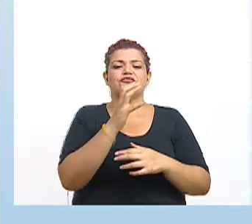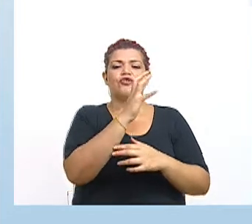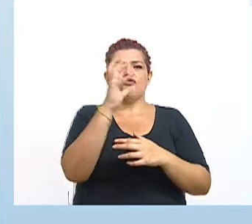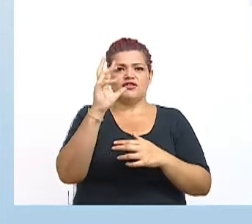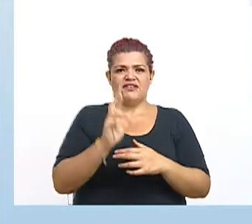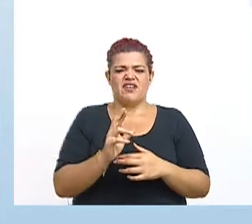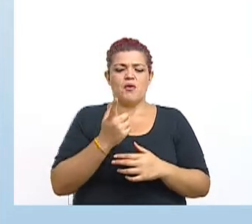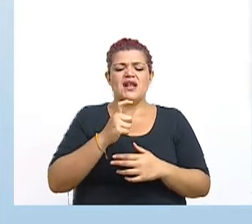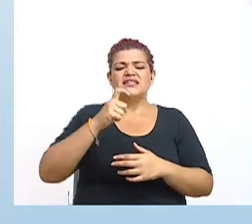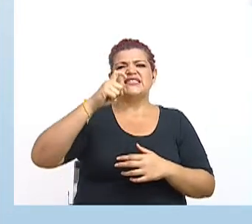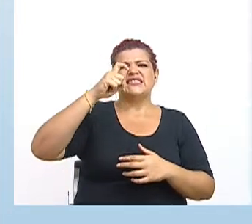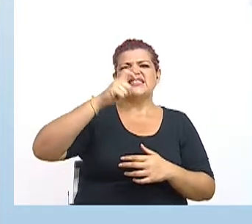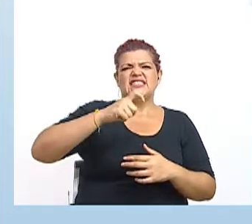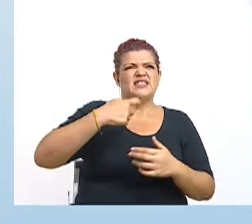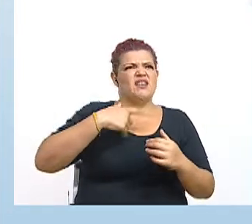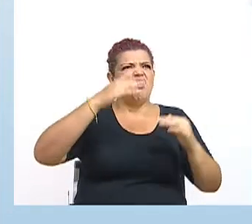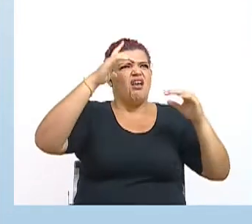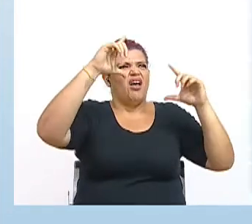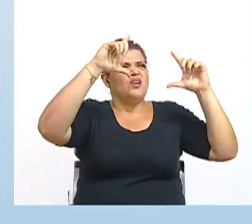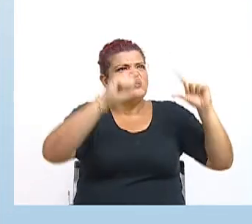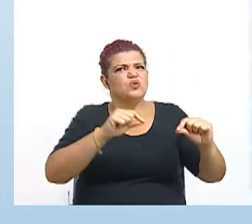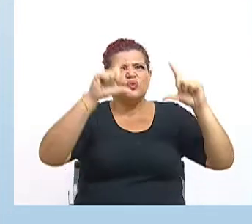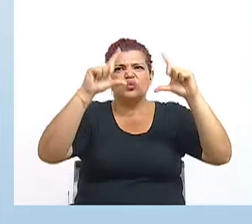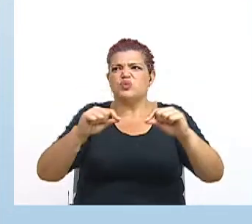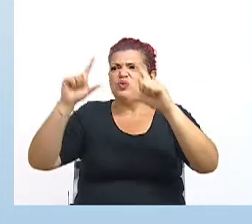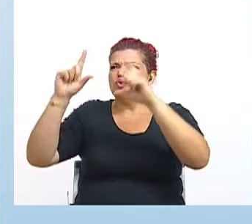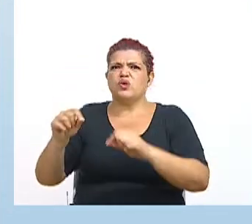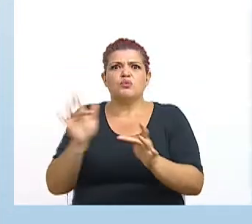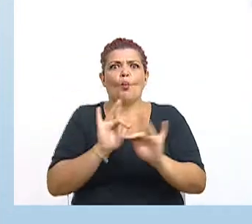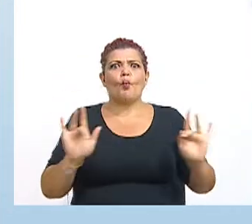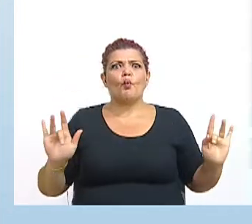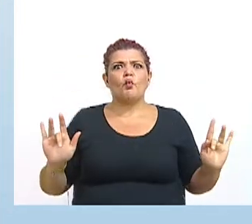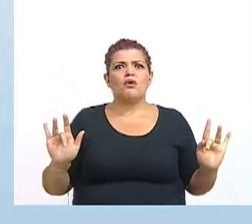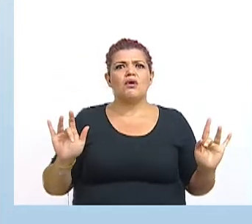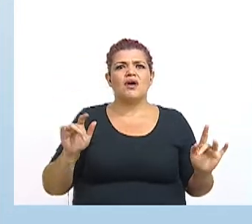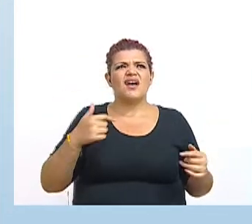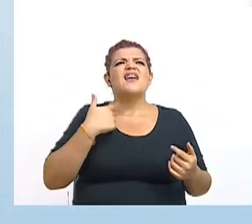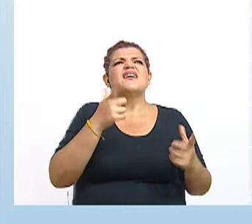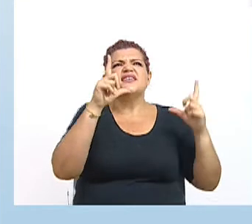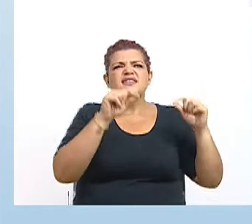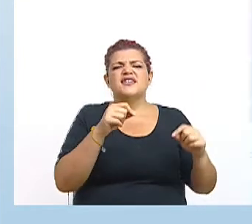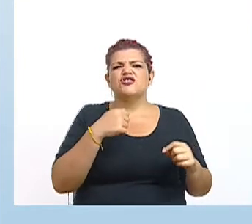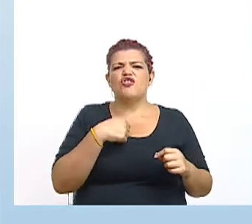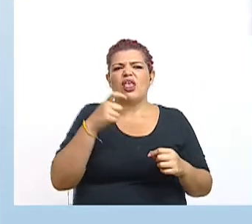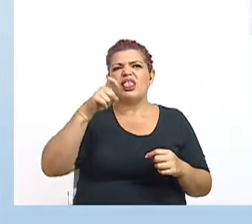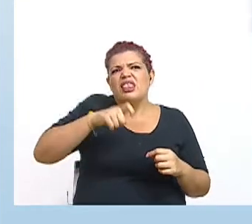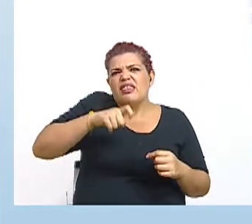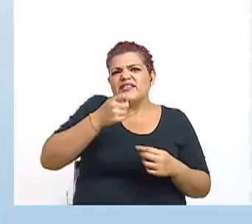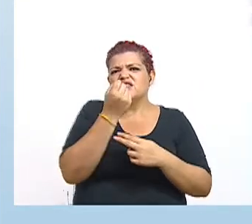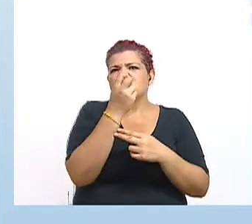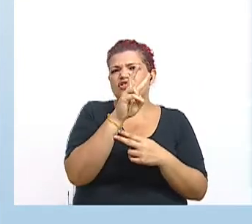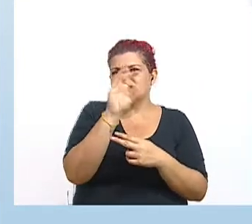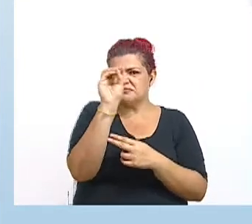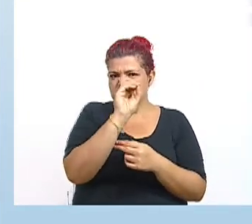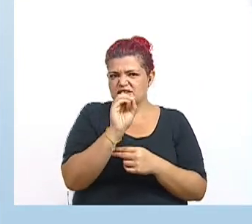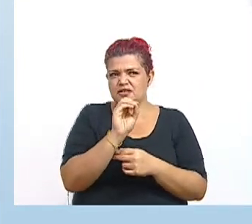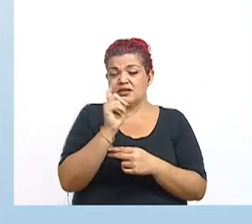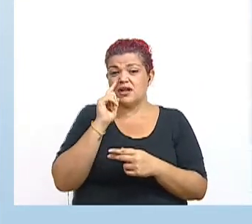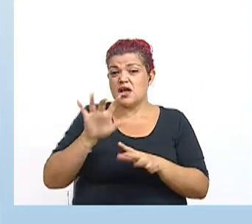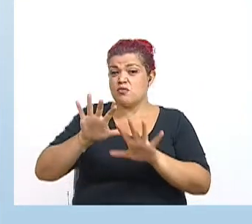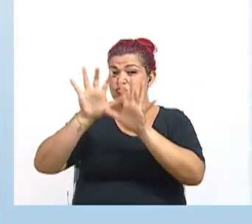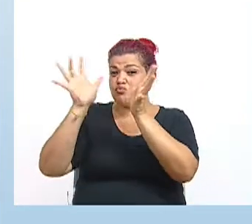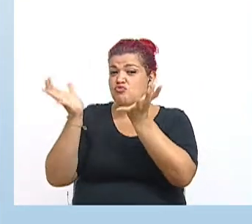mundo. Podríamos estar muy felices y decir, bueno, es una cifra del 12% nuestra deuda ecológica, mientras que en el mundo anda